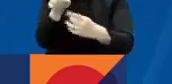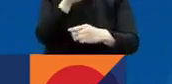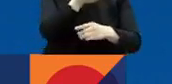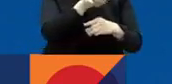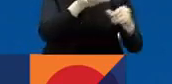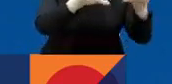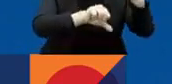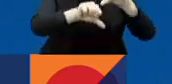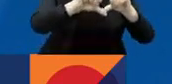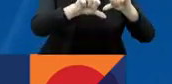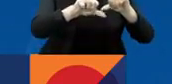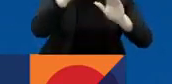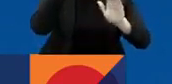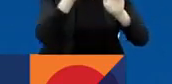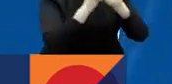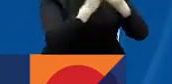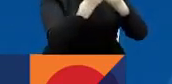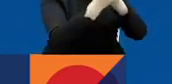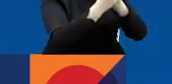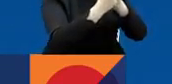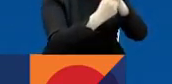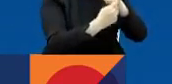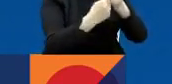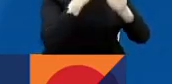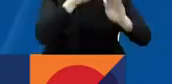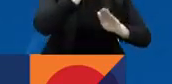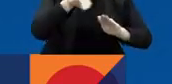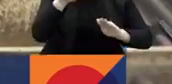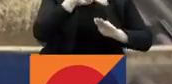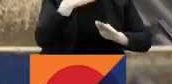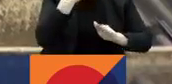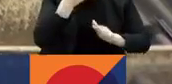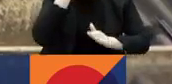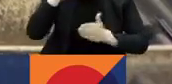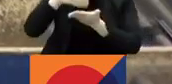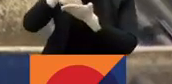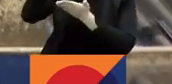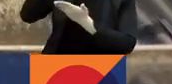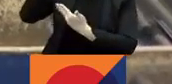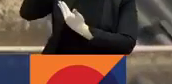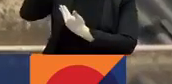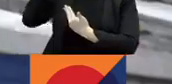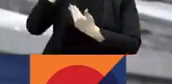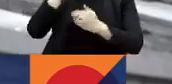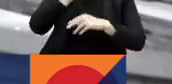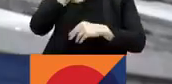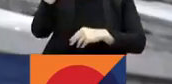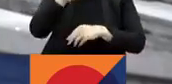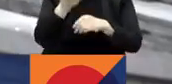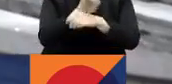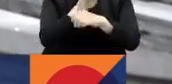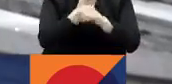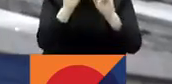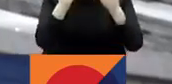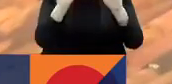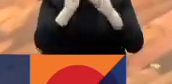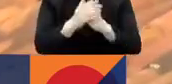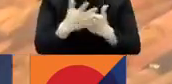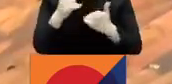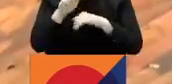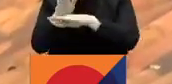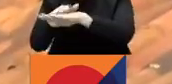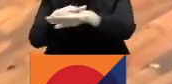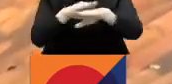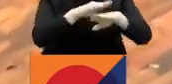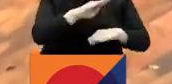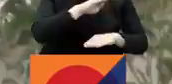instalar y utilizar a pesar de que se hayan importado antes de la vigencia. En la norma se señala que las autoridades administrativas deberán actuar dentro